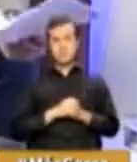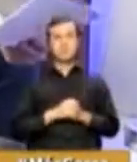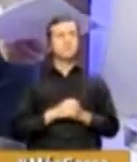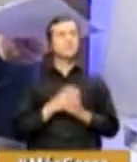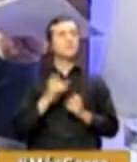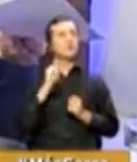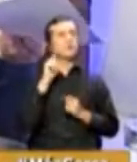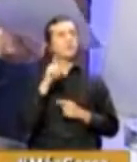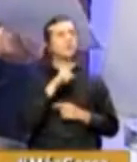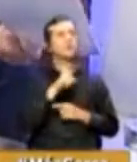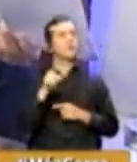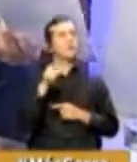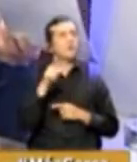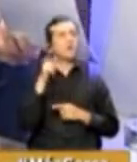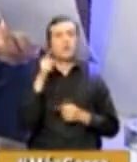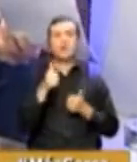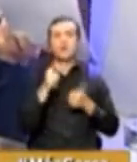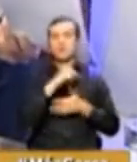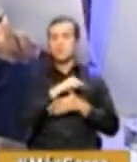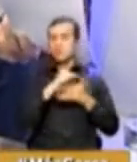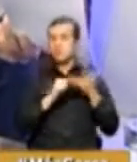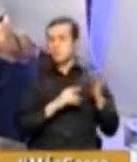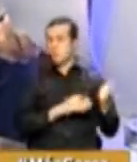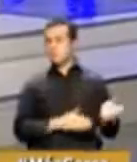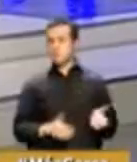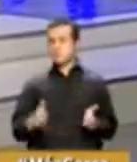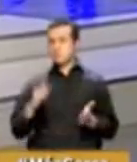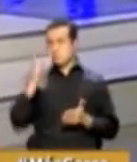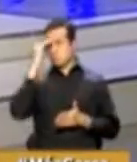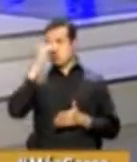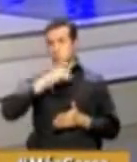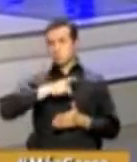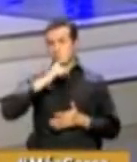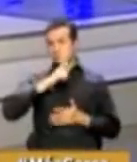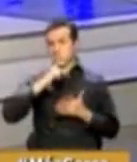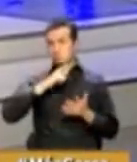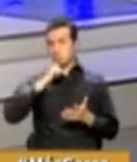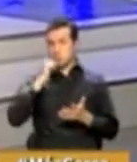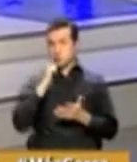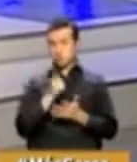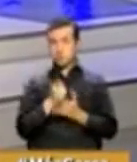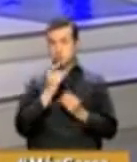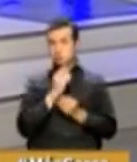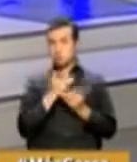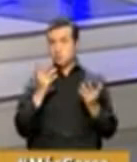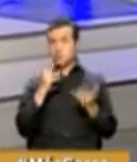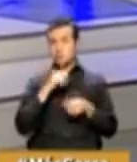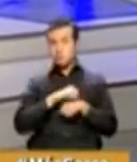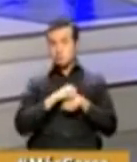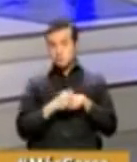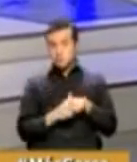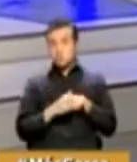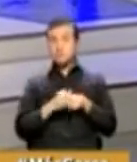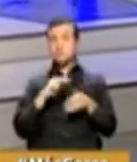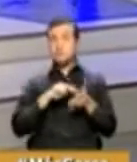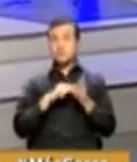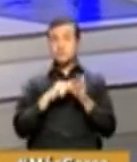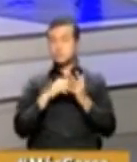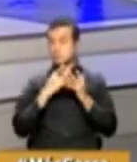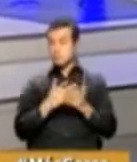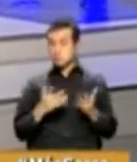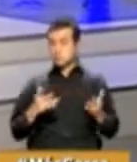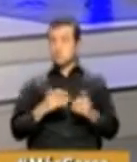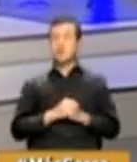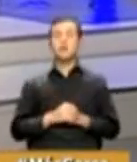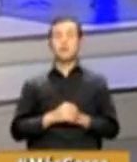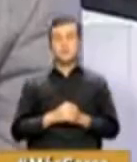quería preguntar ahora entonces, ¿cuáles son las medidas que uno debe tomar? ¿Qué quiere decir la operación? ¿En qué consiste la operación?